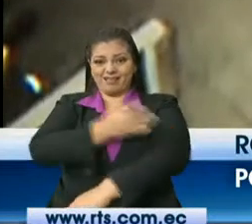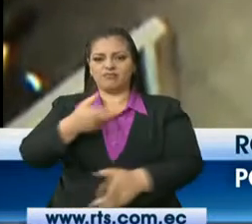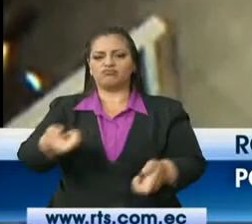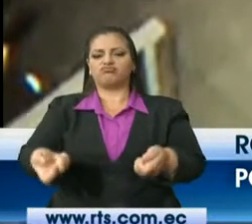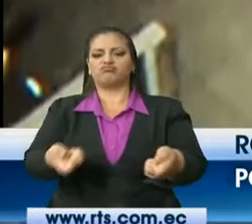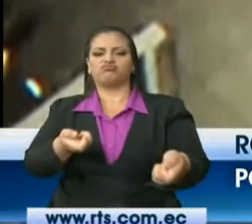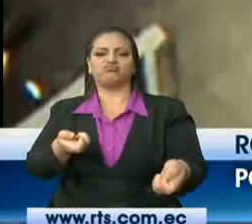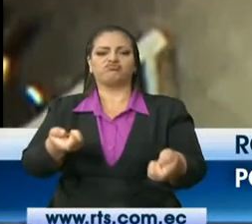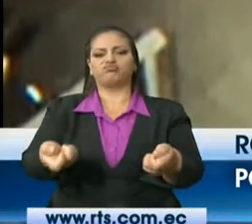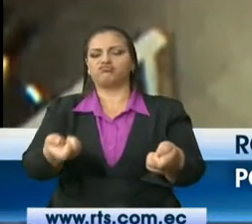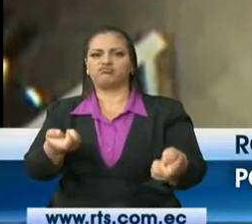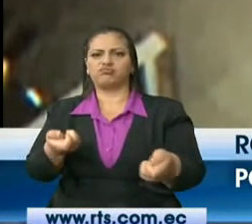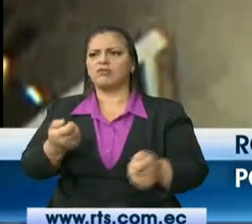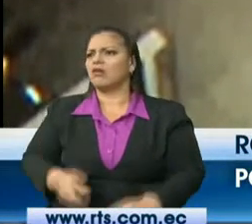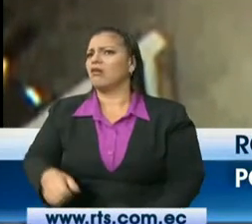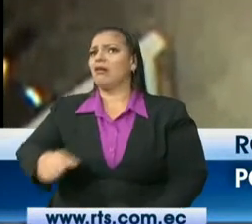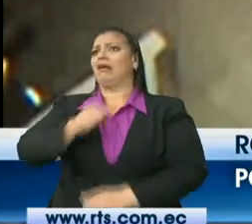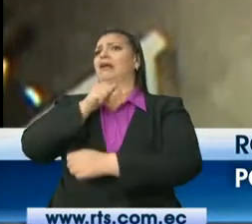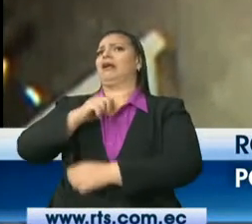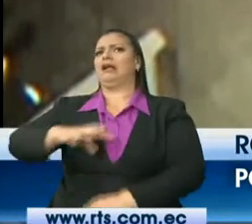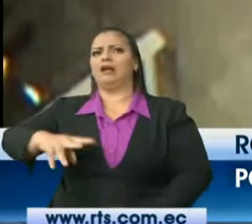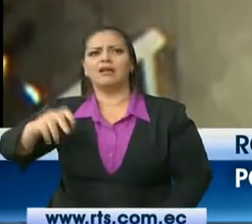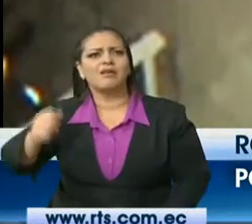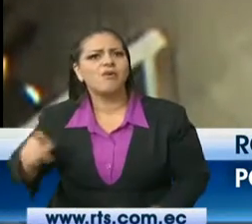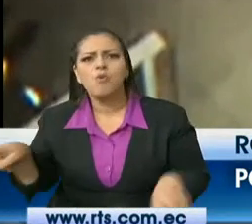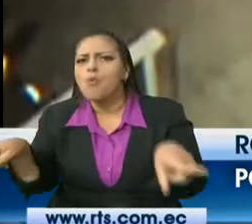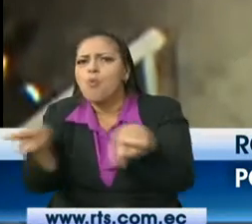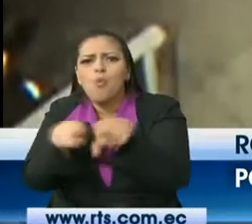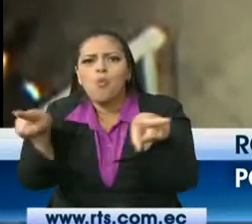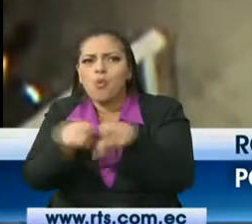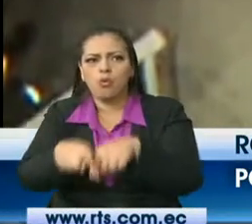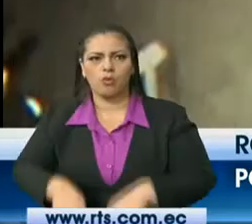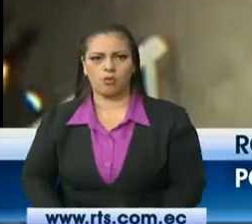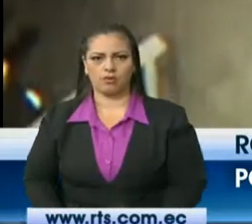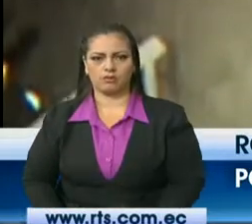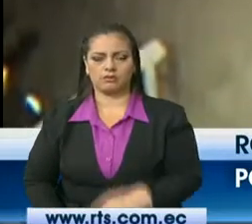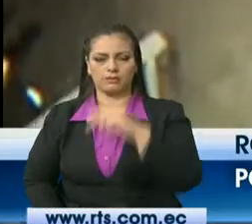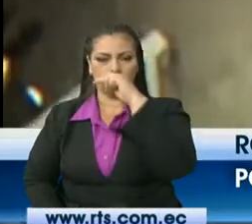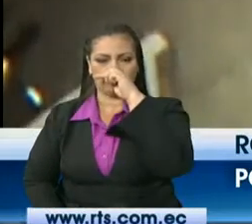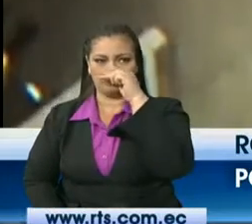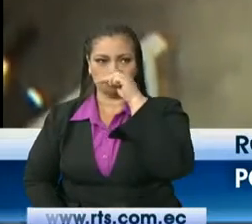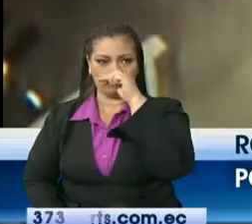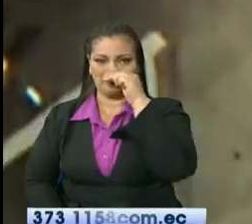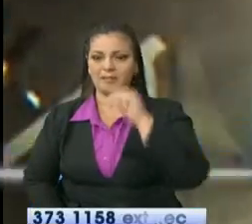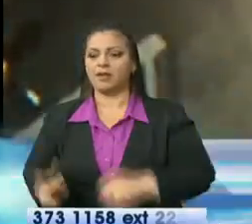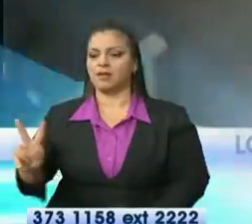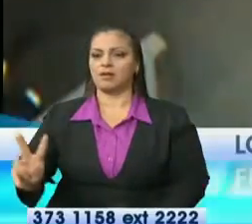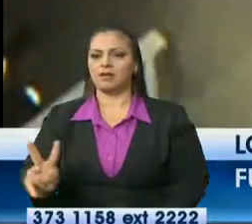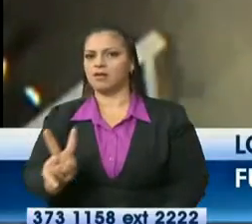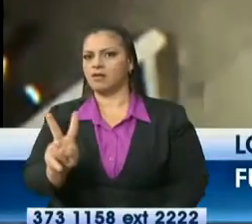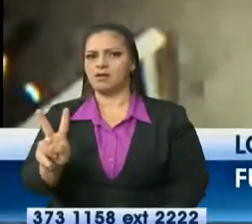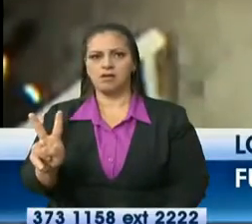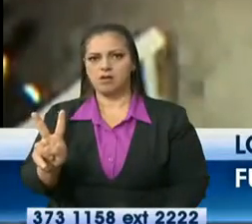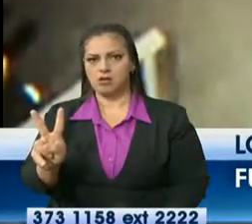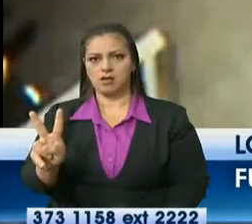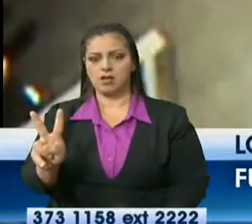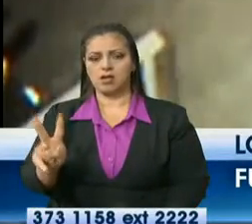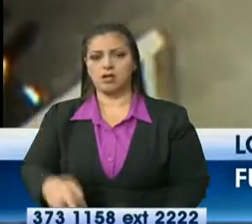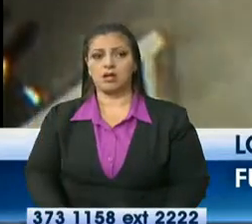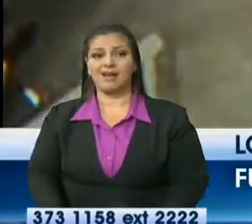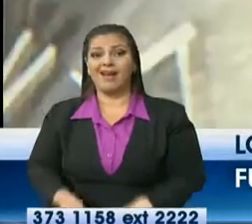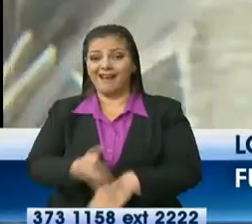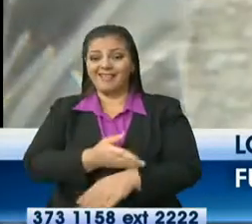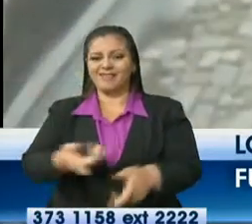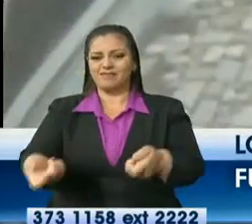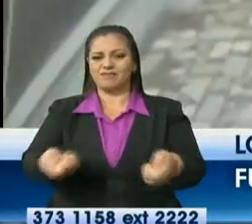porque el delincuente le están entregando solamente una cuenta de un local y le dice, no, tal y cual, no, dámela toda. Ya sabía toda la